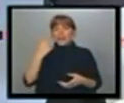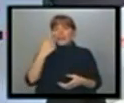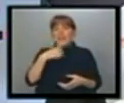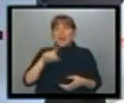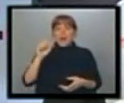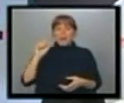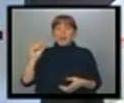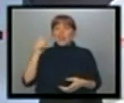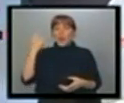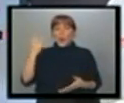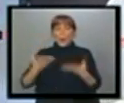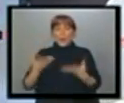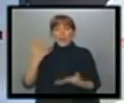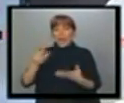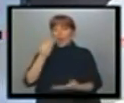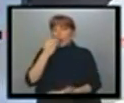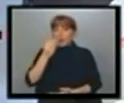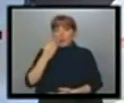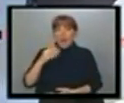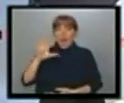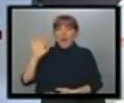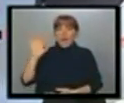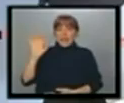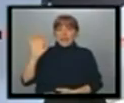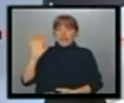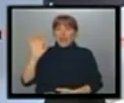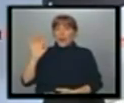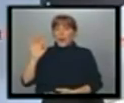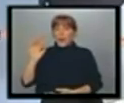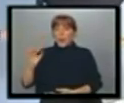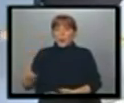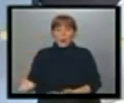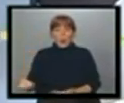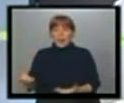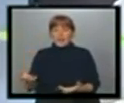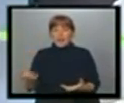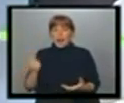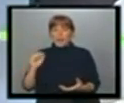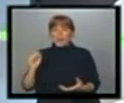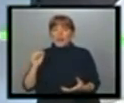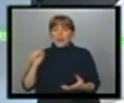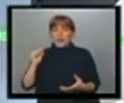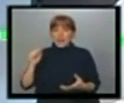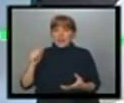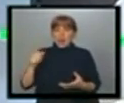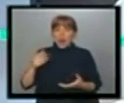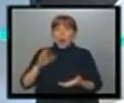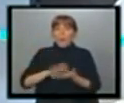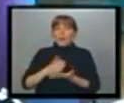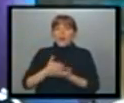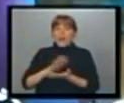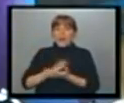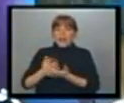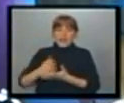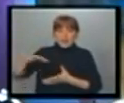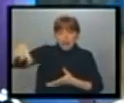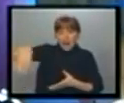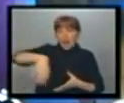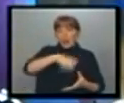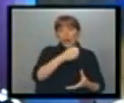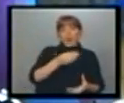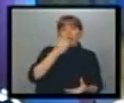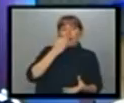¿no? Por lo tanto, o sea, vos, por 50 pesos con medio kilo, te comes 2 milanesas con papas fritas, te lo llevas a la oficina, agua de bidón.